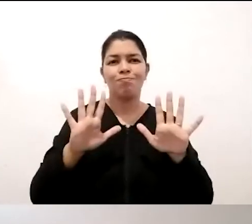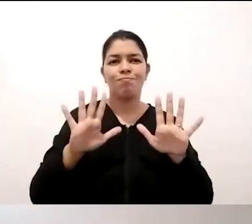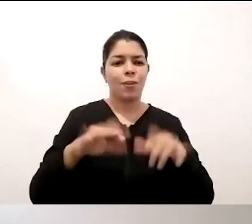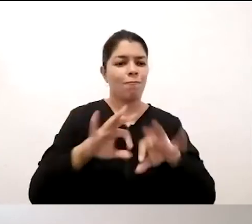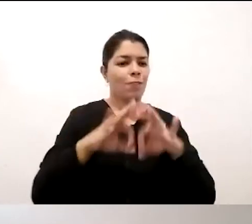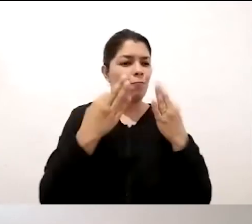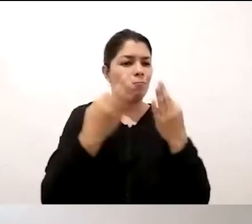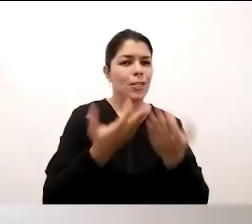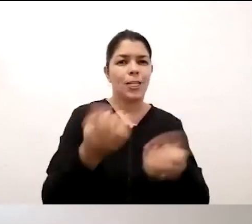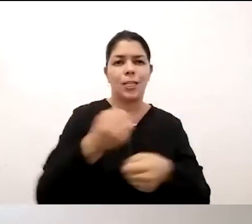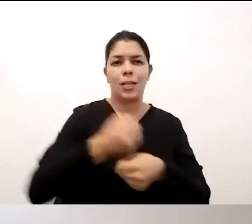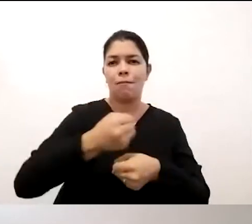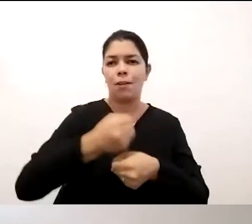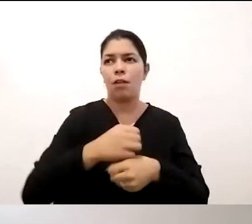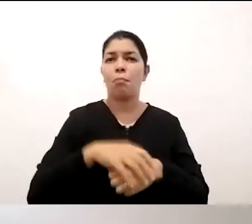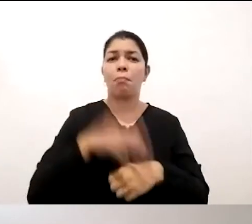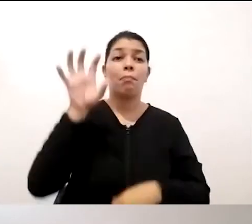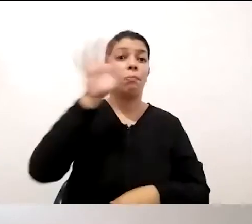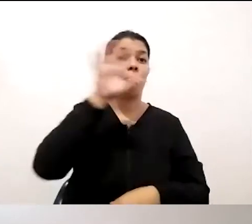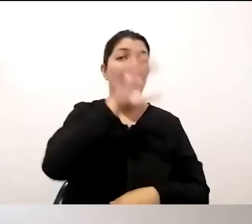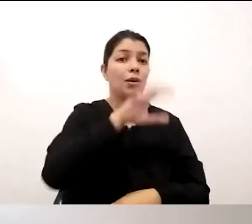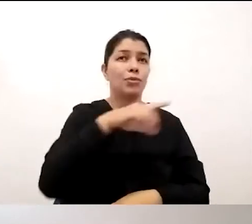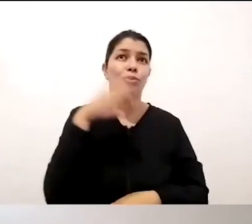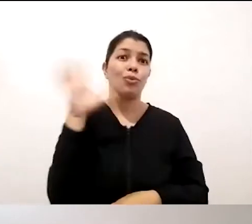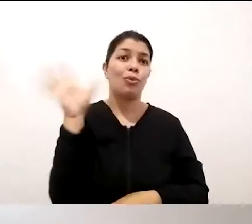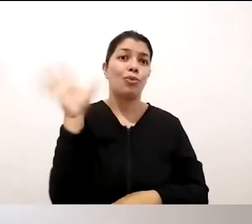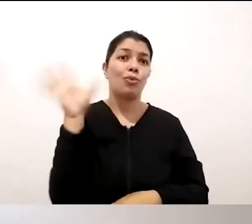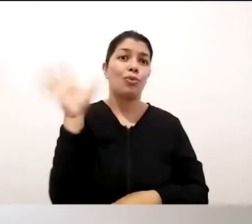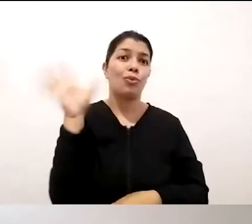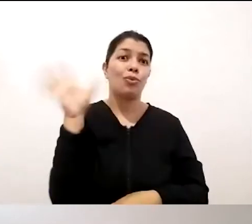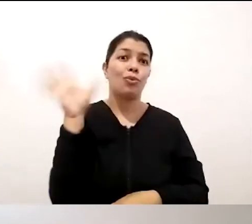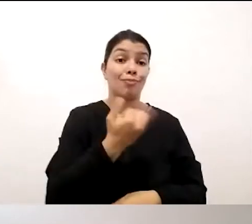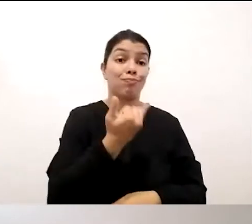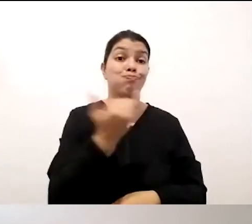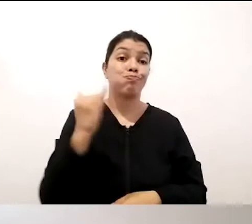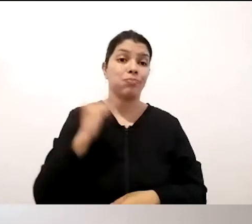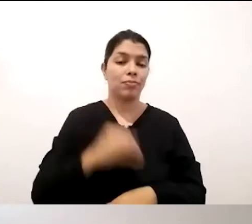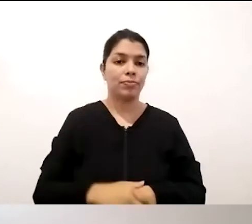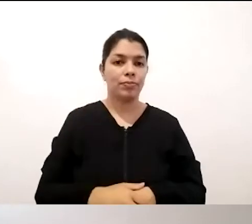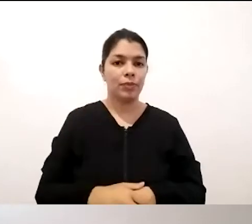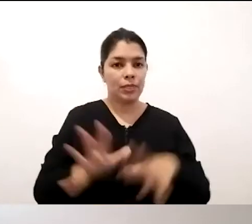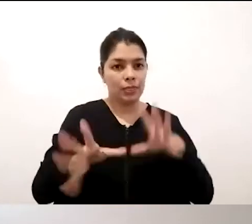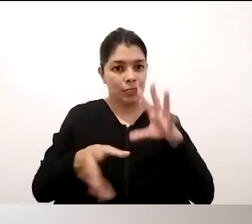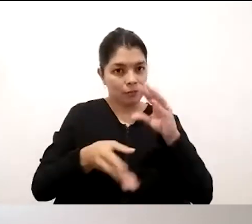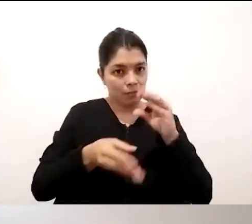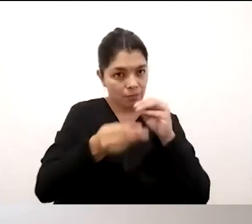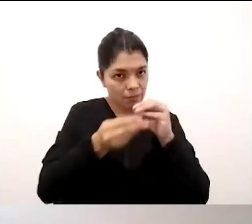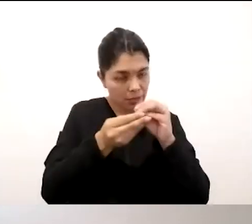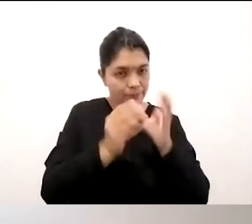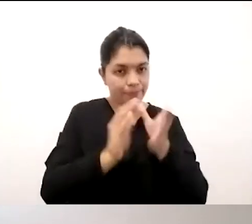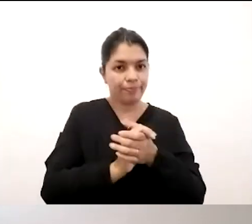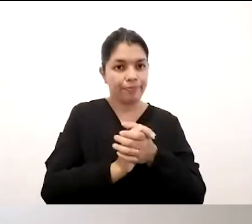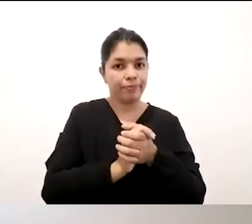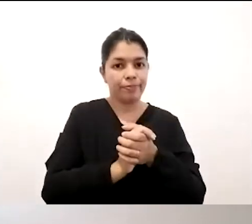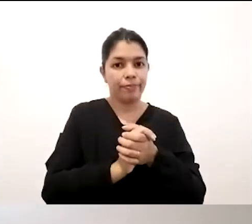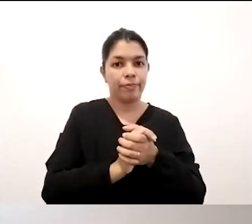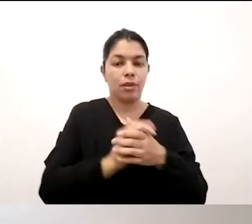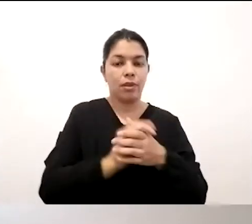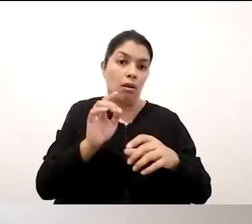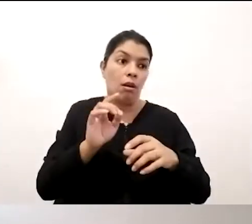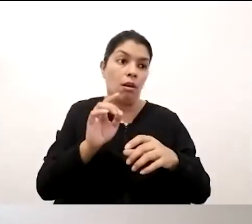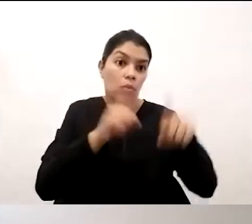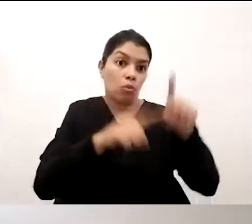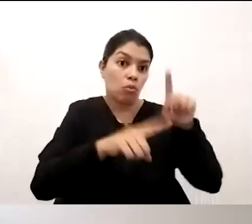Es algo muy real que viven las poblaciones. Adicionalmente a esto, adicional pues al desconocimiento de